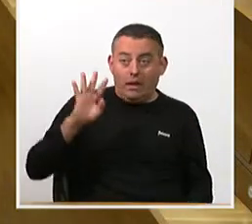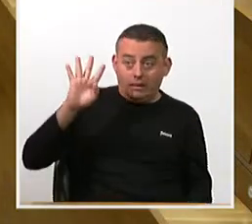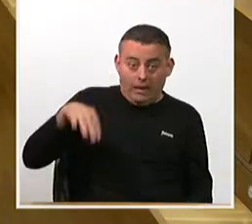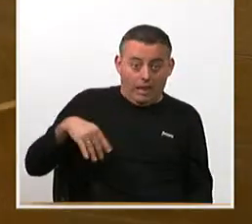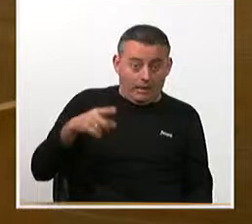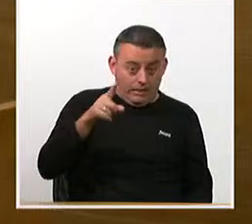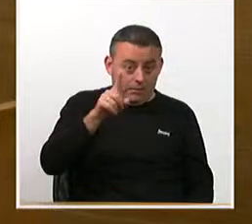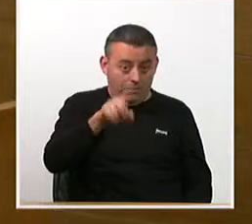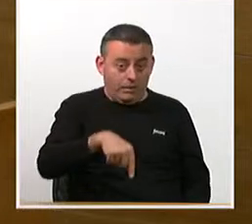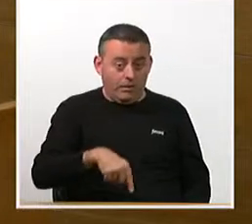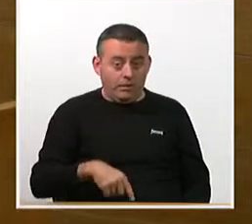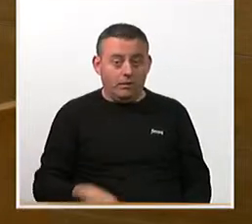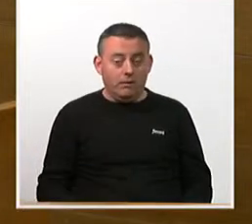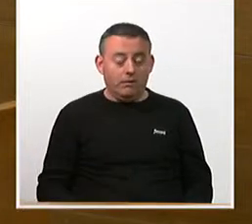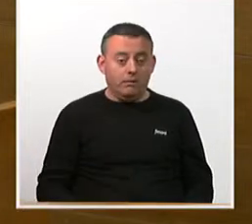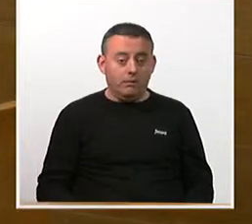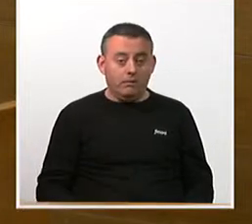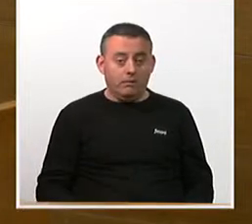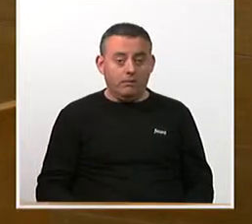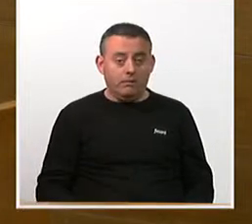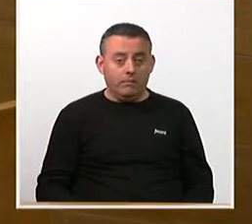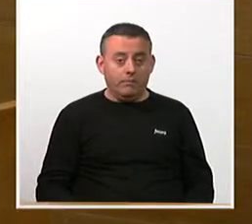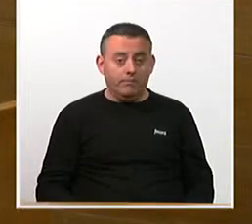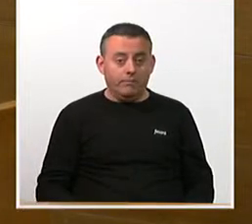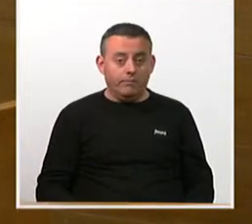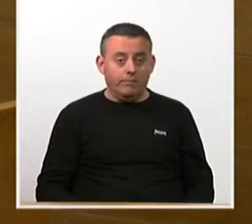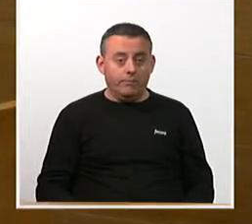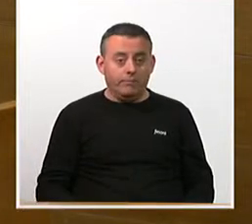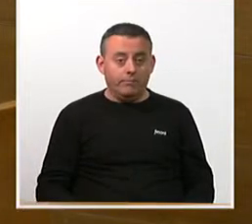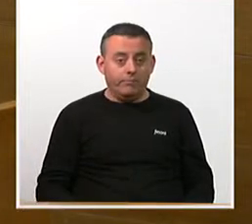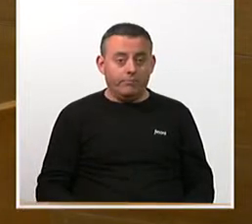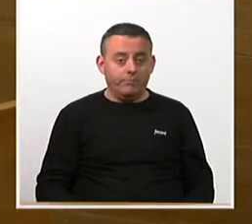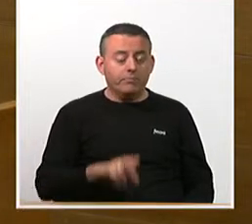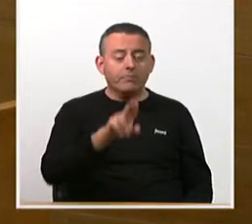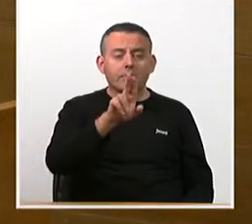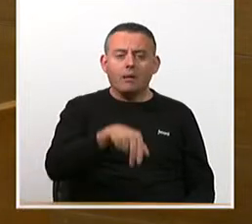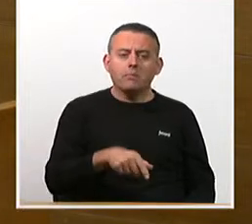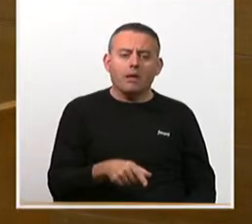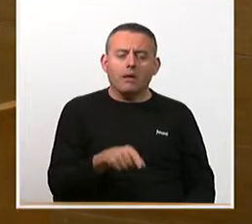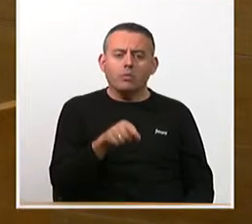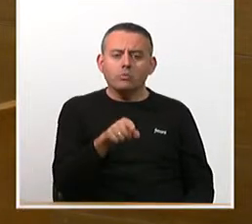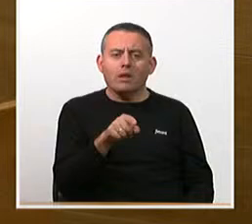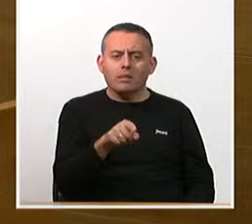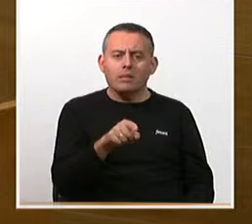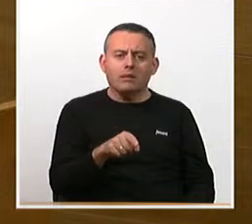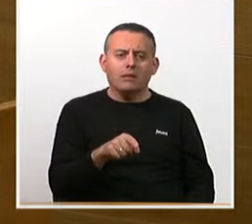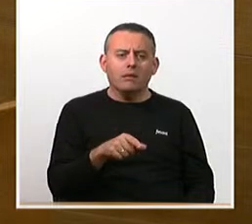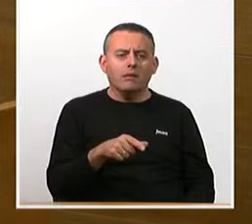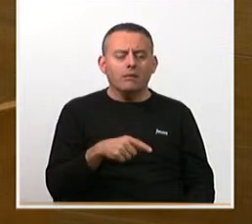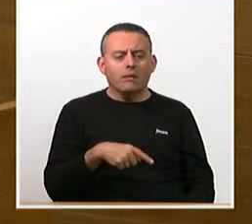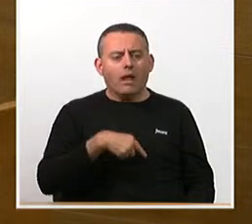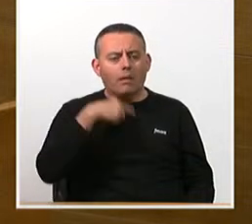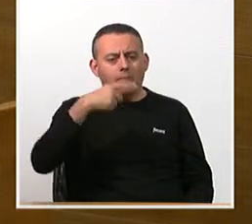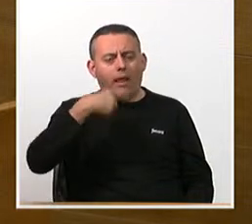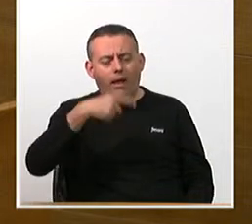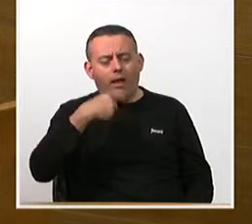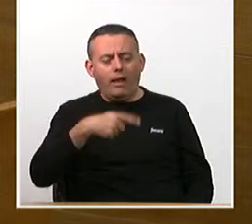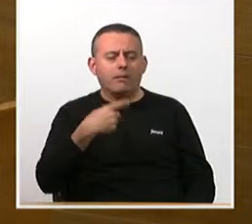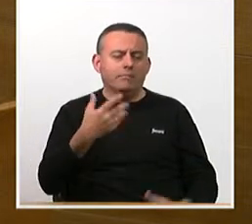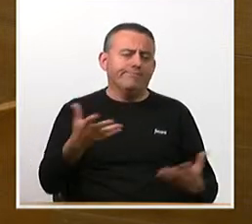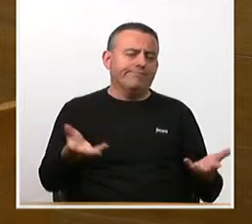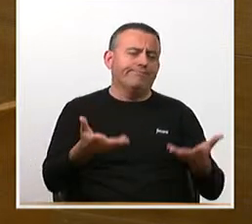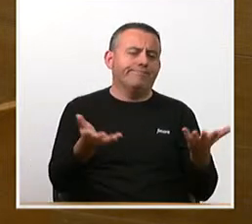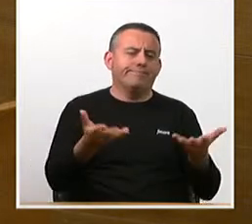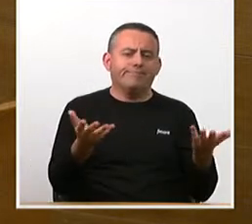catalanes es que eh ustedes de verdad se llenan la boca de hablando como si esto